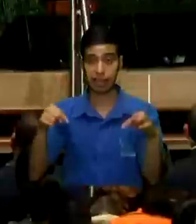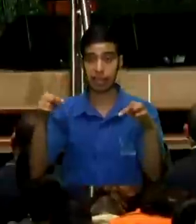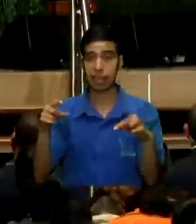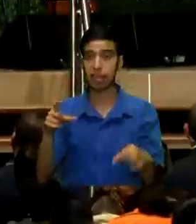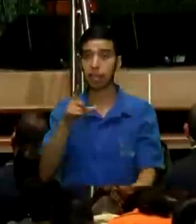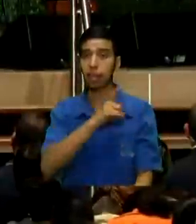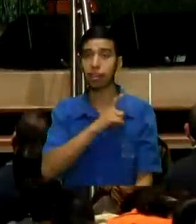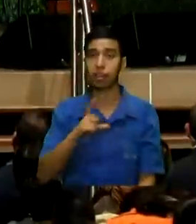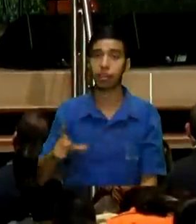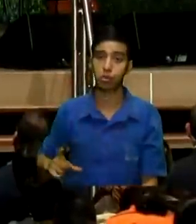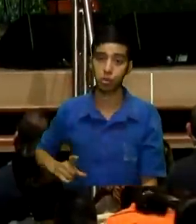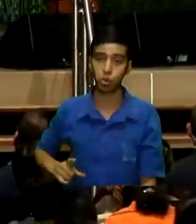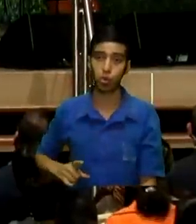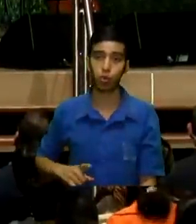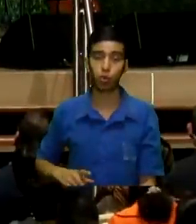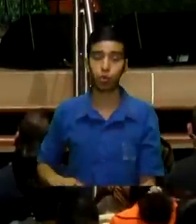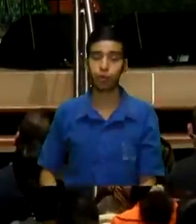hermano,